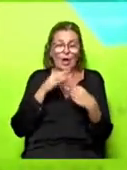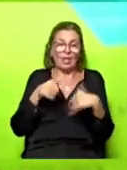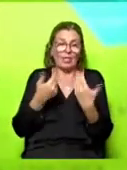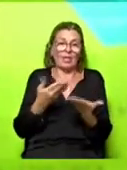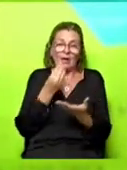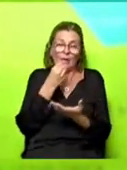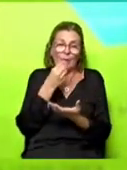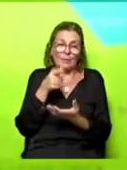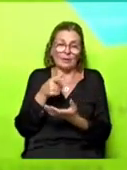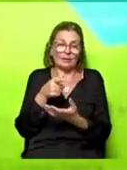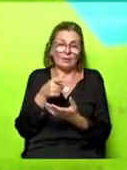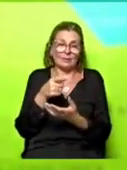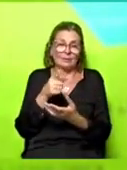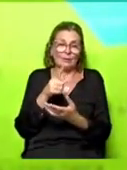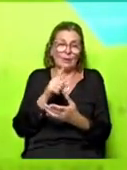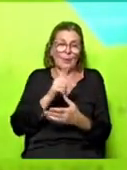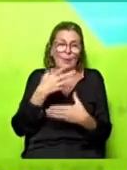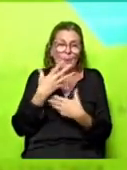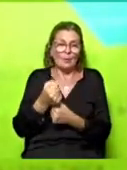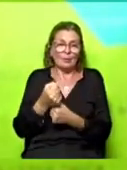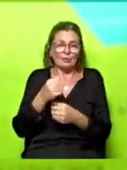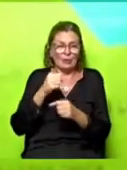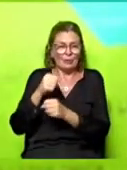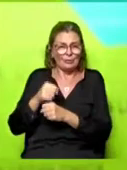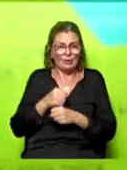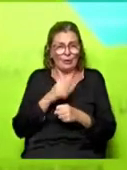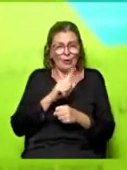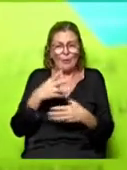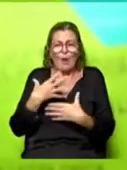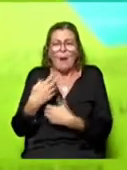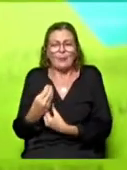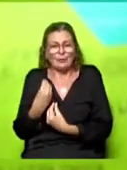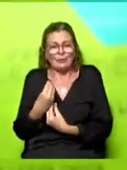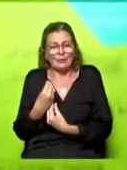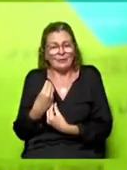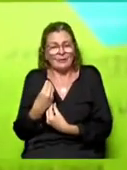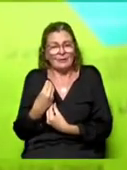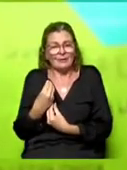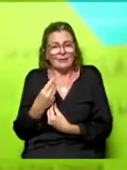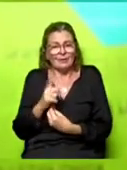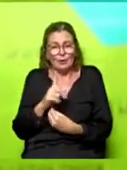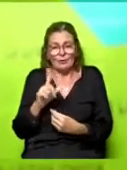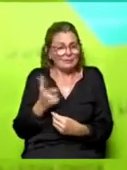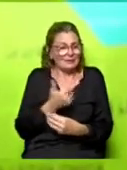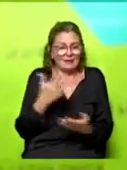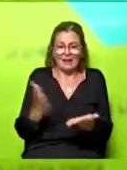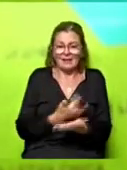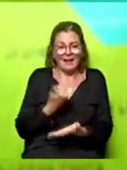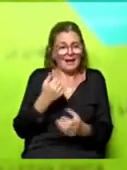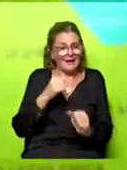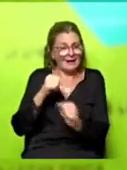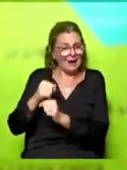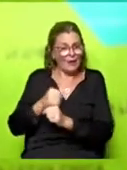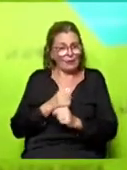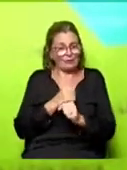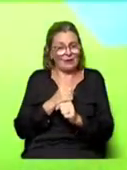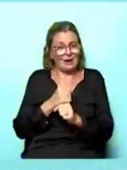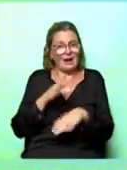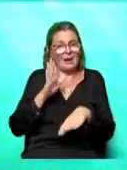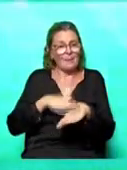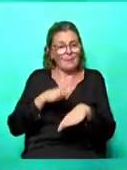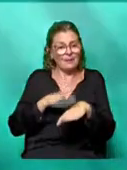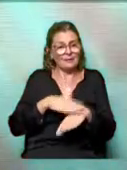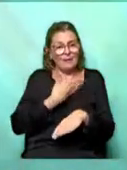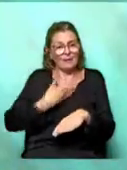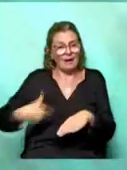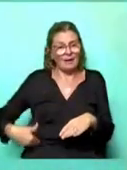sea, es injusto hablar de apoyo a una olla popular. ¿Cómo apoyo a una olla popular? La olla popular no debería existir, tiene que ser el Estado el que se haga cargo de garantizar la